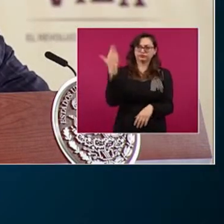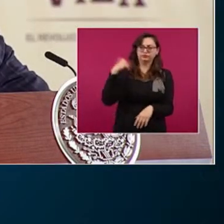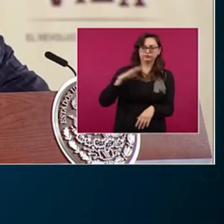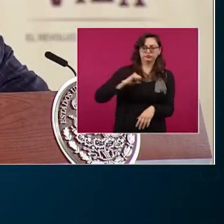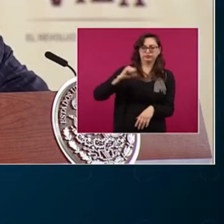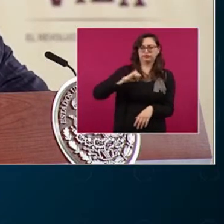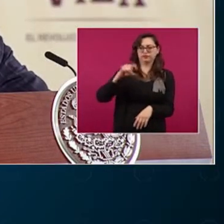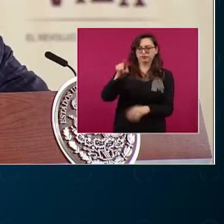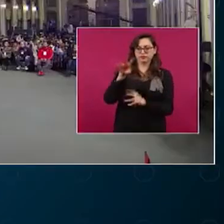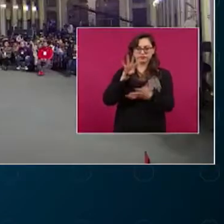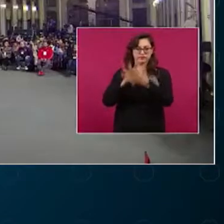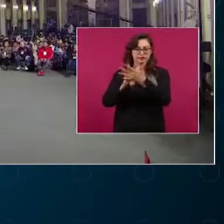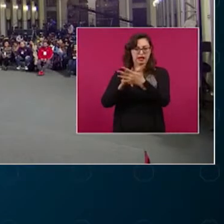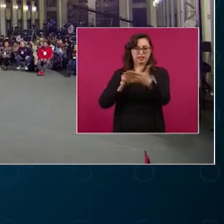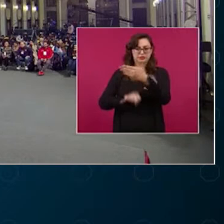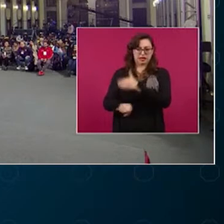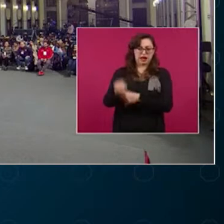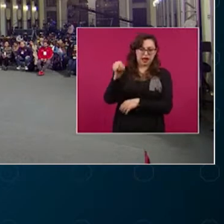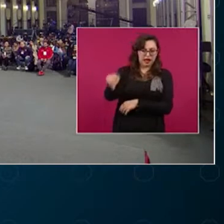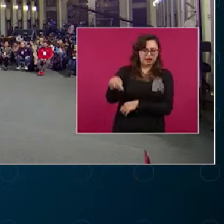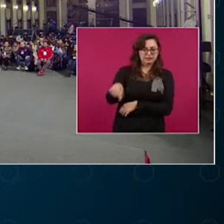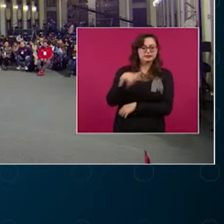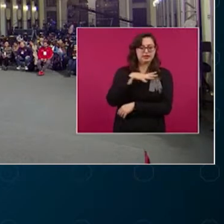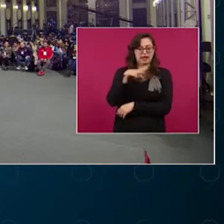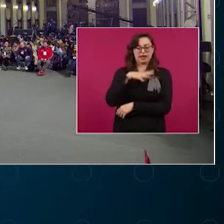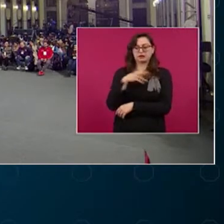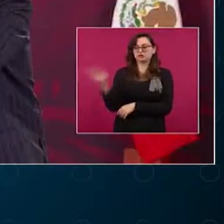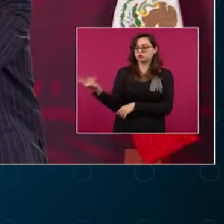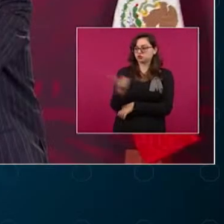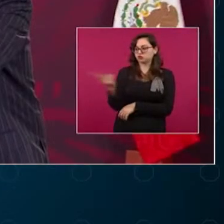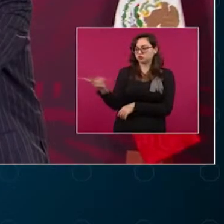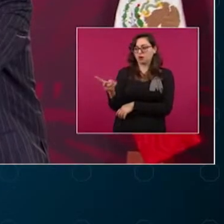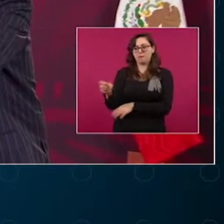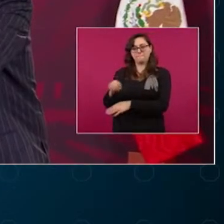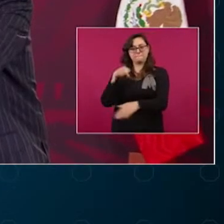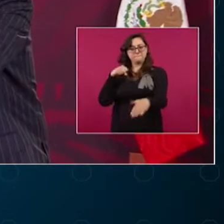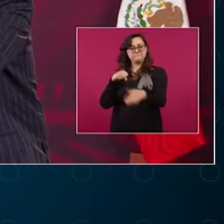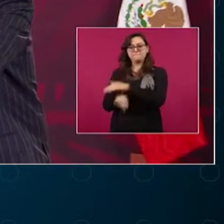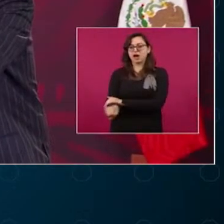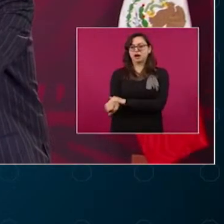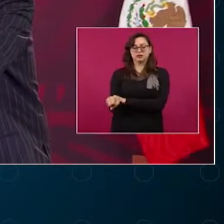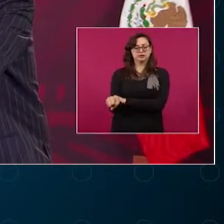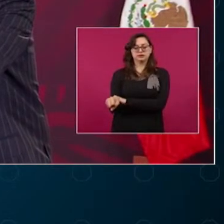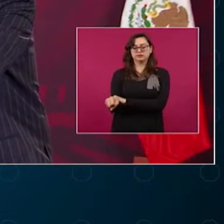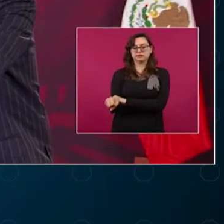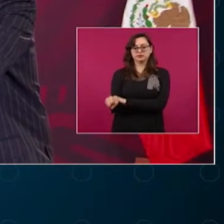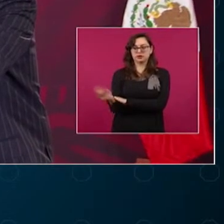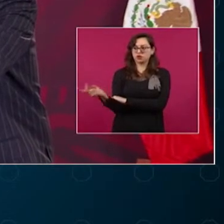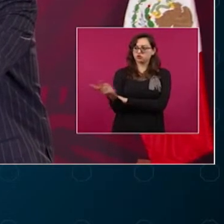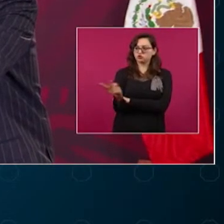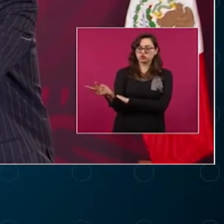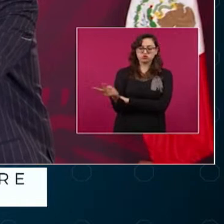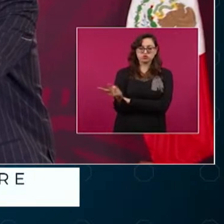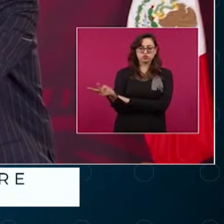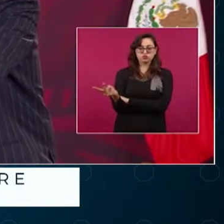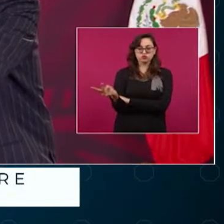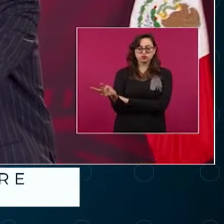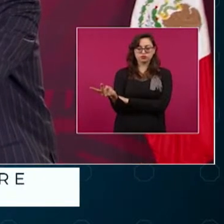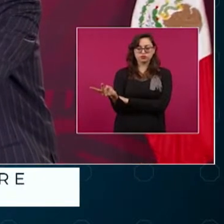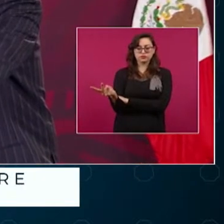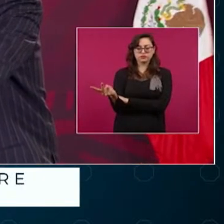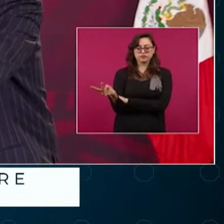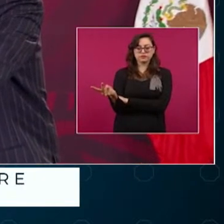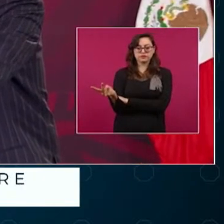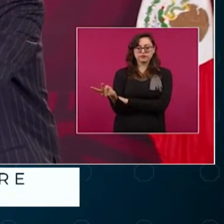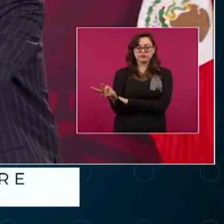el mandatario mexicano calificó al ministro en retiro, José Ramón Cosío, como un corruptazo, conservador y un hipócrita.